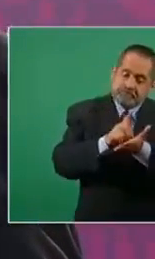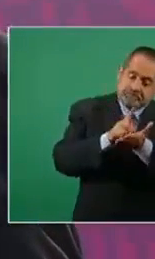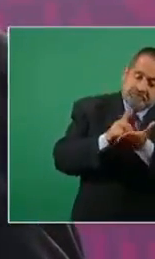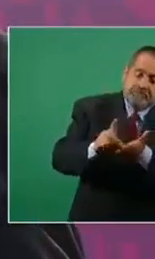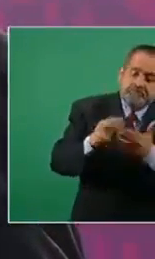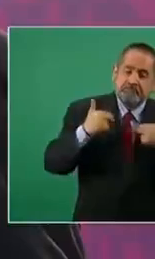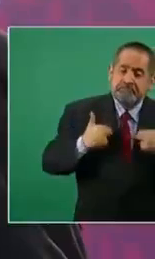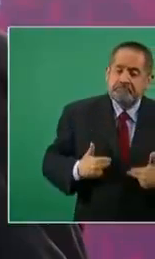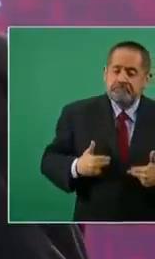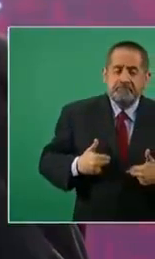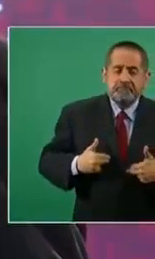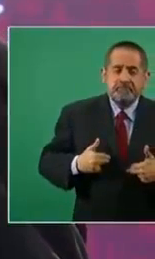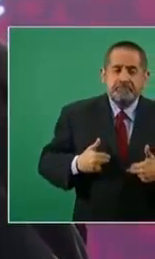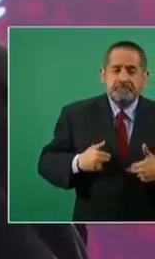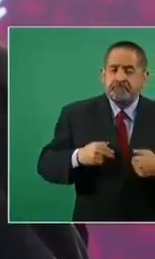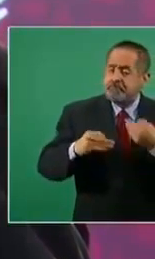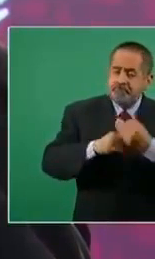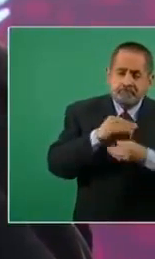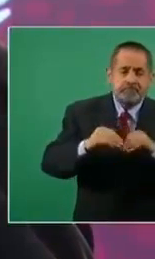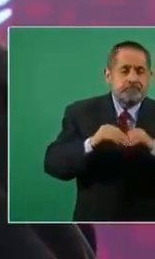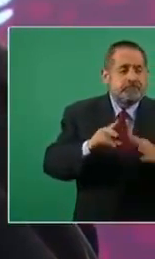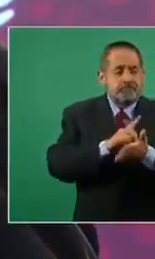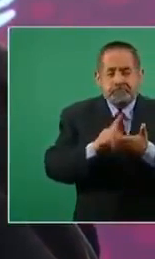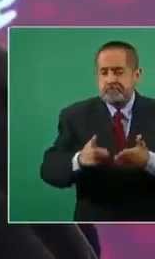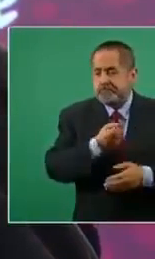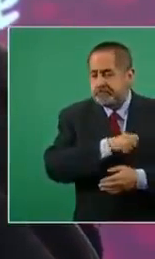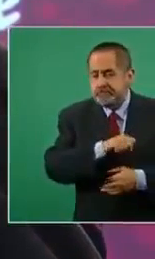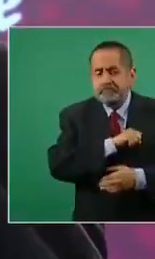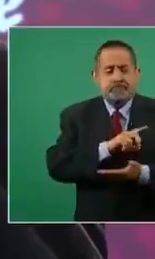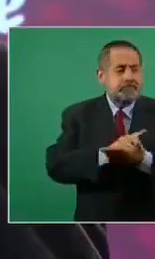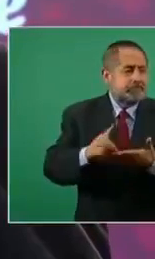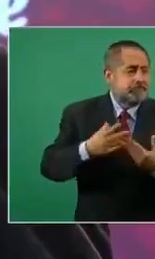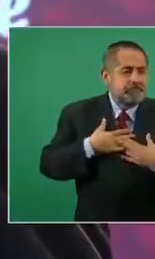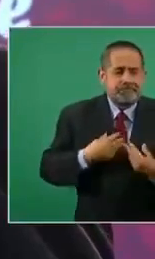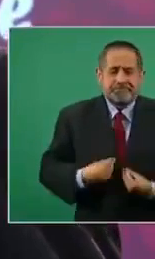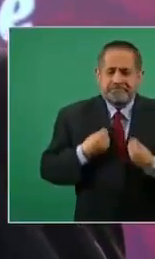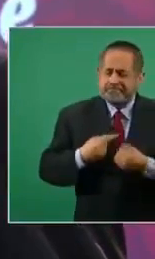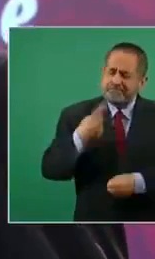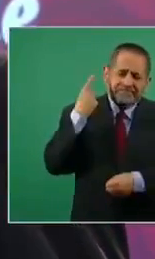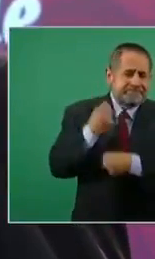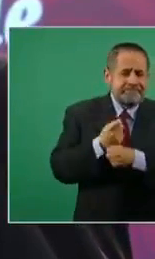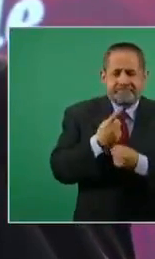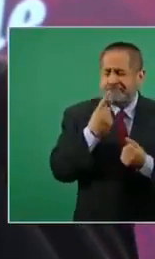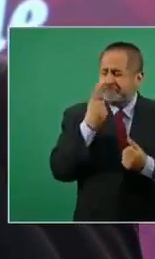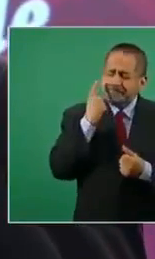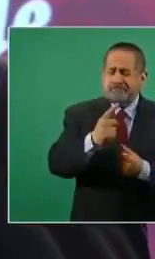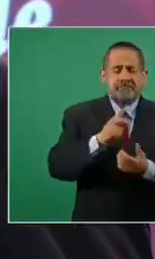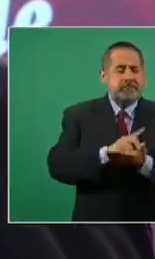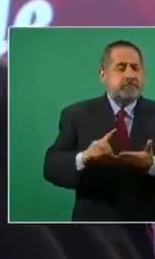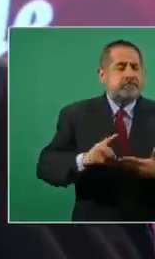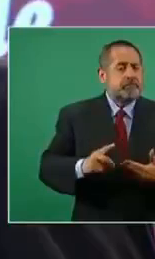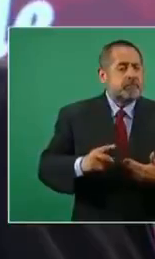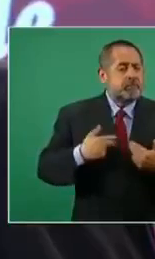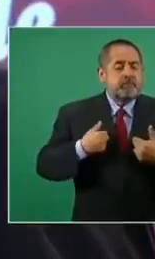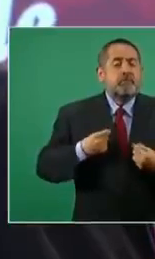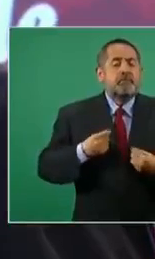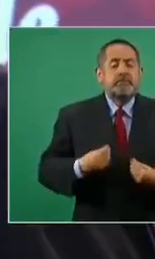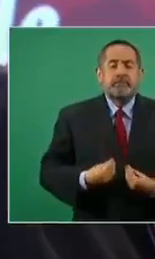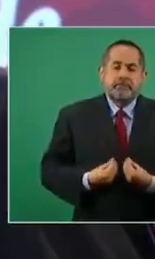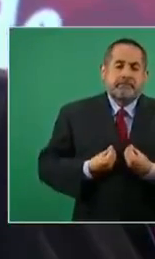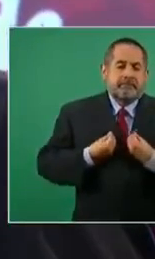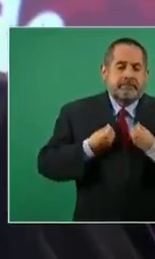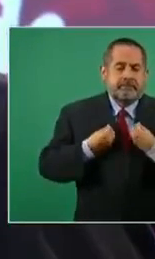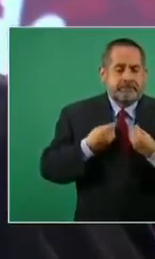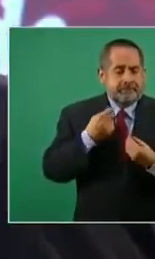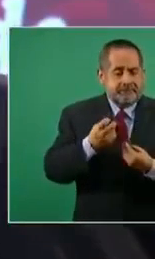comparecencias matutinas, así como también en eventos y giras. Bien, este tema no surgió de manera súbita, sino que se trató de